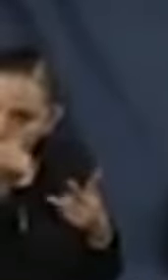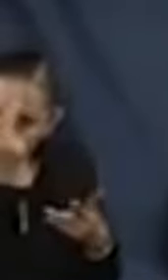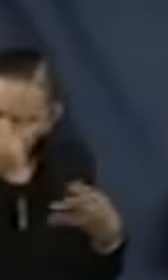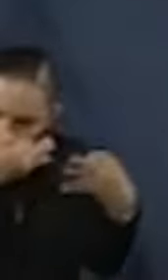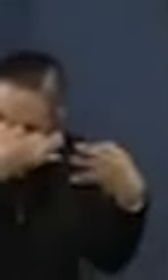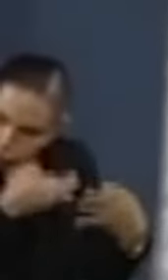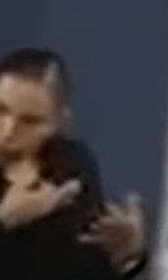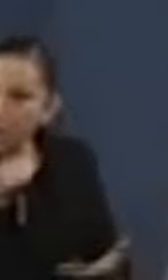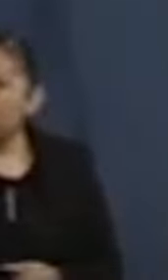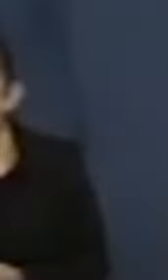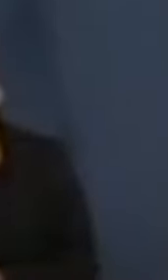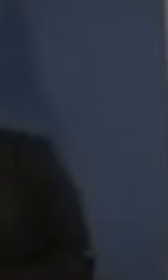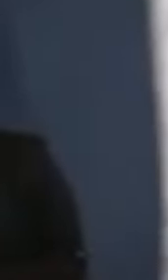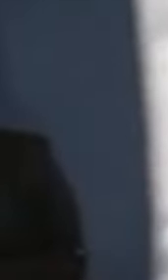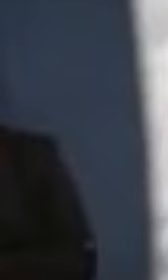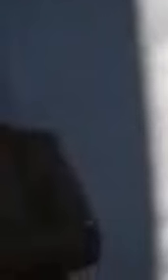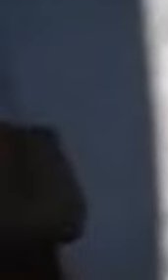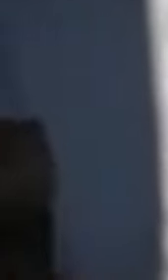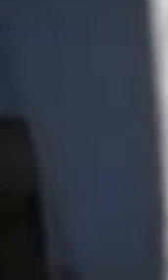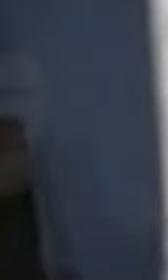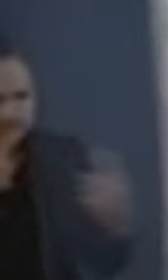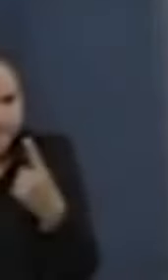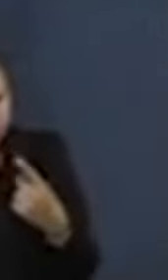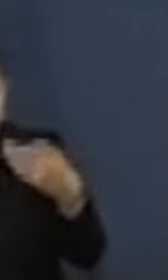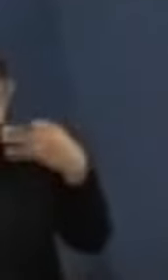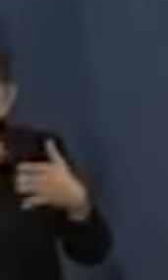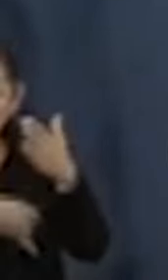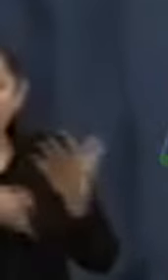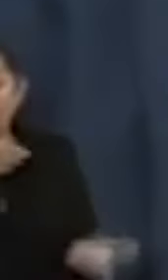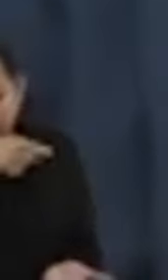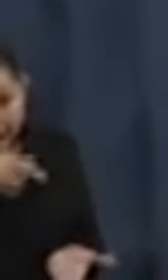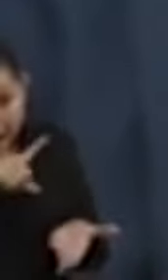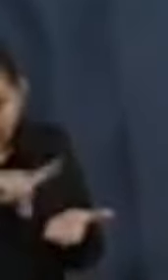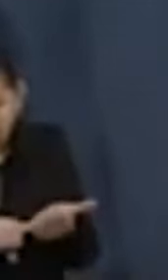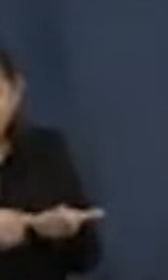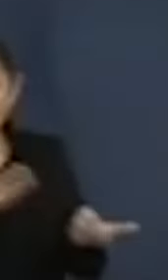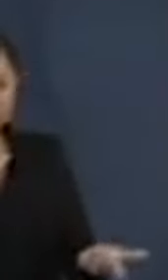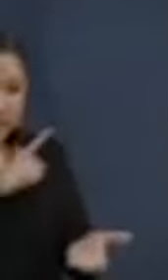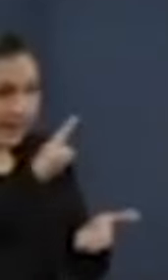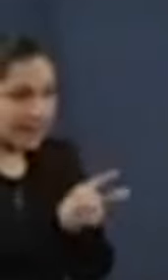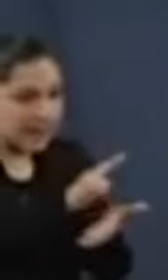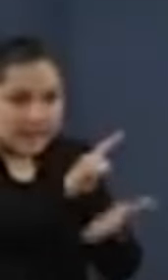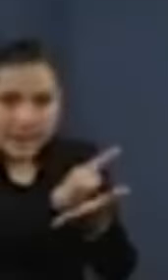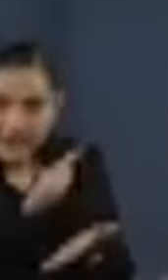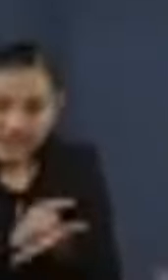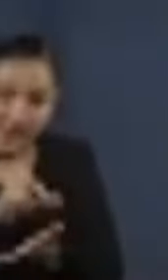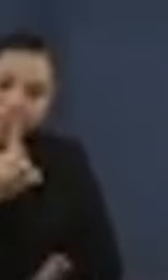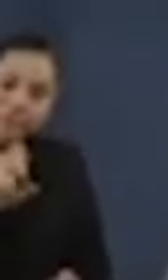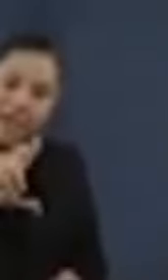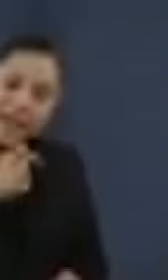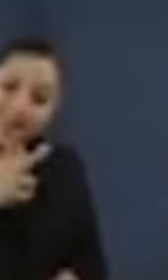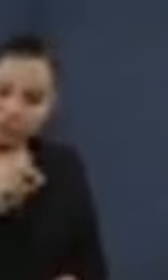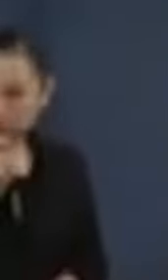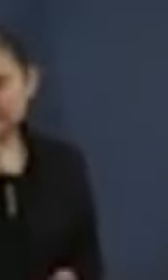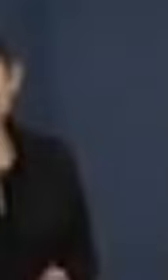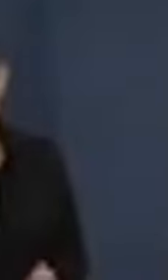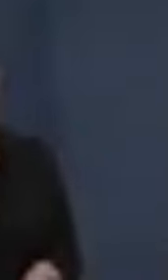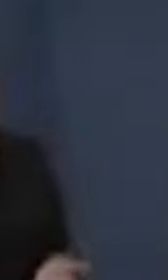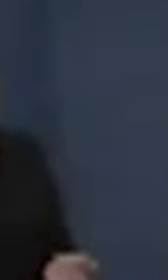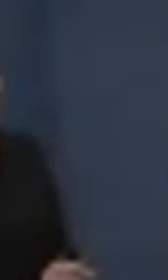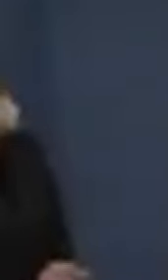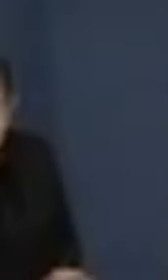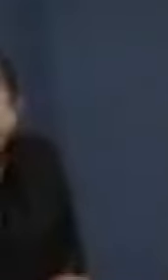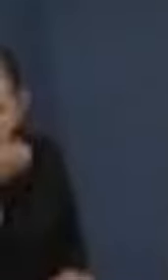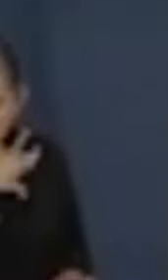acuerdo con su punto de vista, serían manipuladas por el partido oficialista. En un comunicado expuso que esta propuesta no